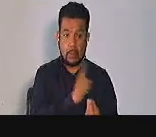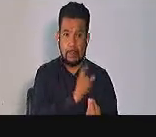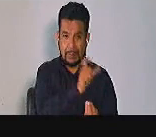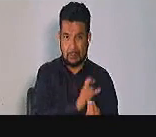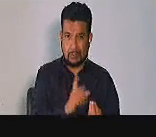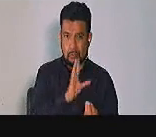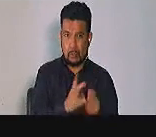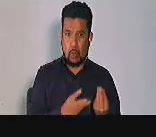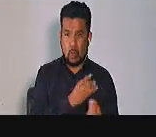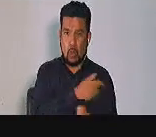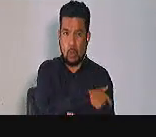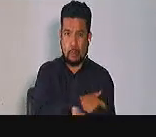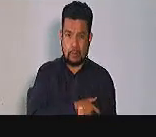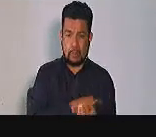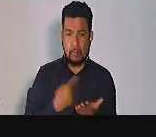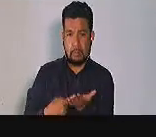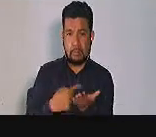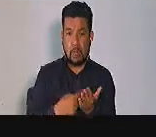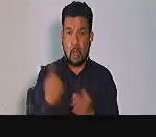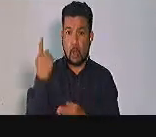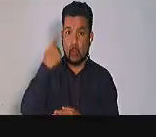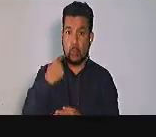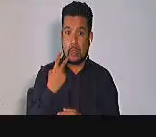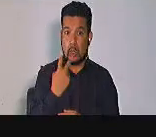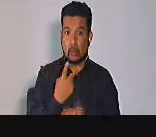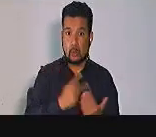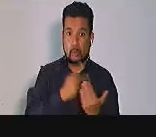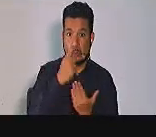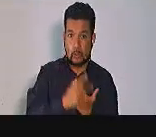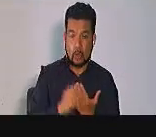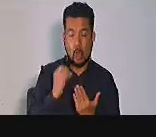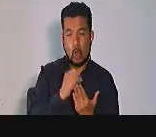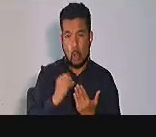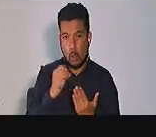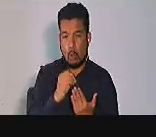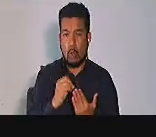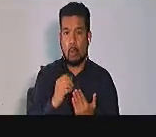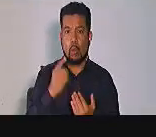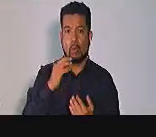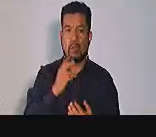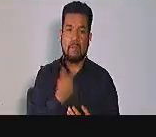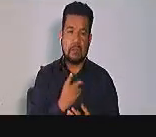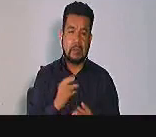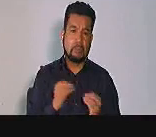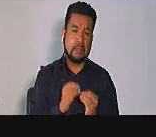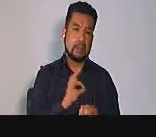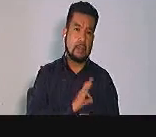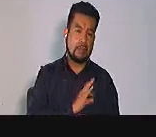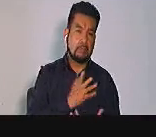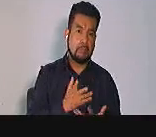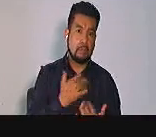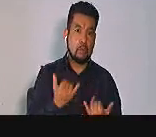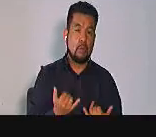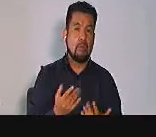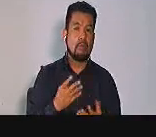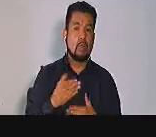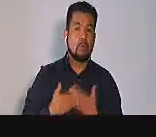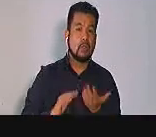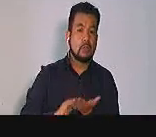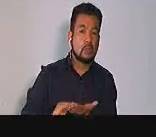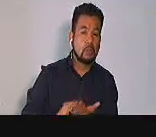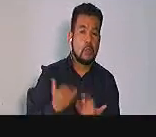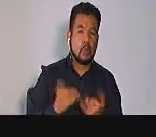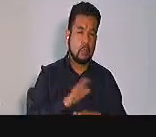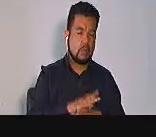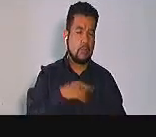lo hacemos en un solo día los dos. Les quería preguntar el estado para entonces hoy definir, secretario, ese